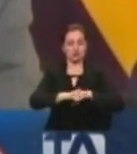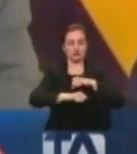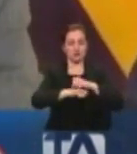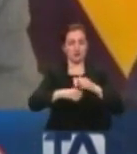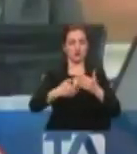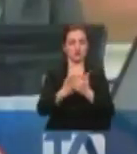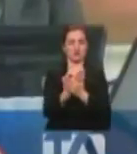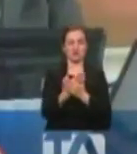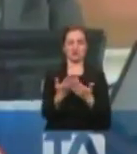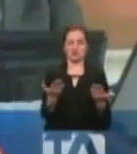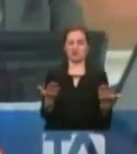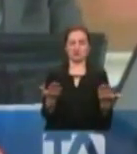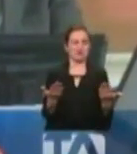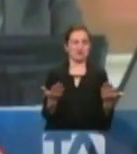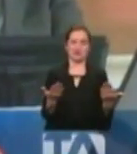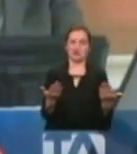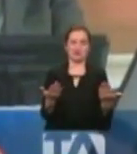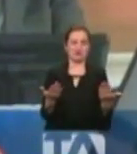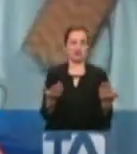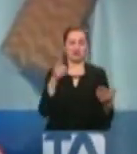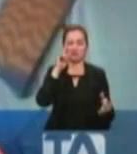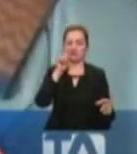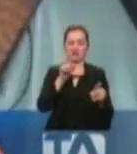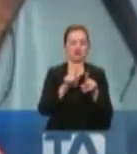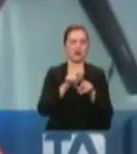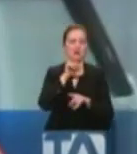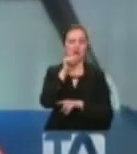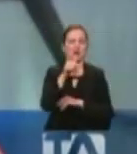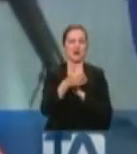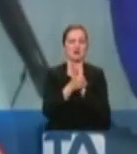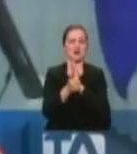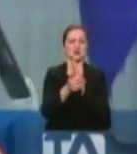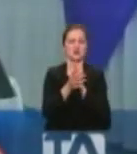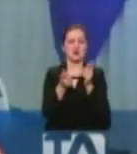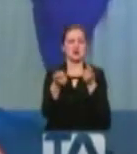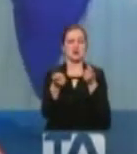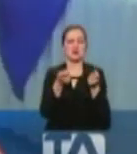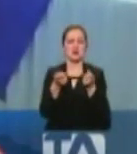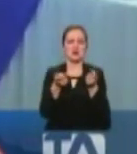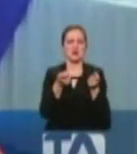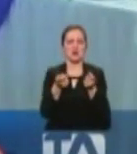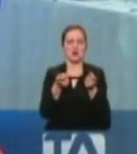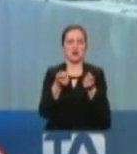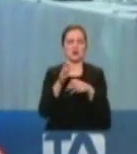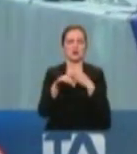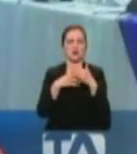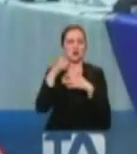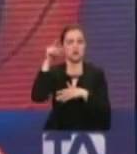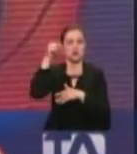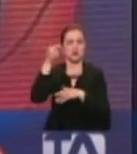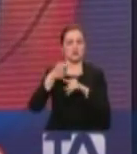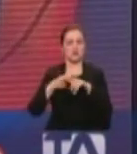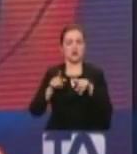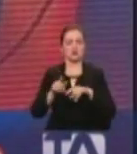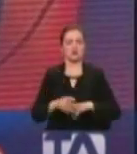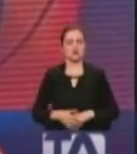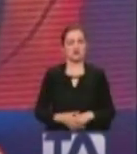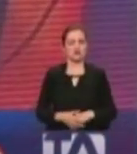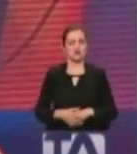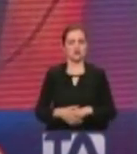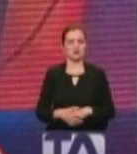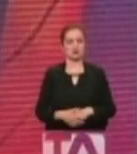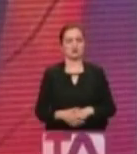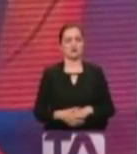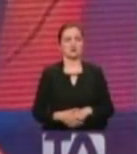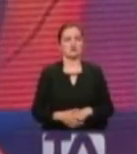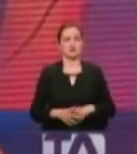el presidente Moreno por presuntamente demostrar su falta de capacidad para dirigir las líneas del gobierno. Nos está demostrando esto